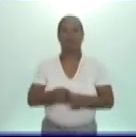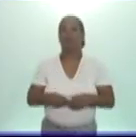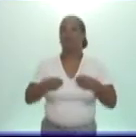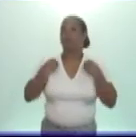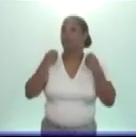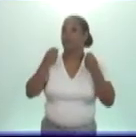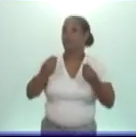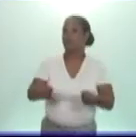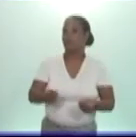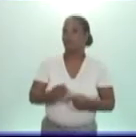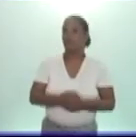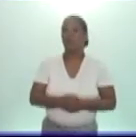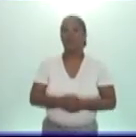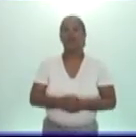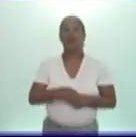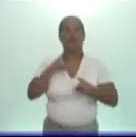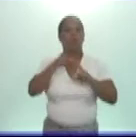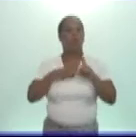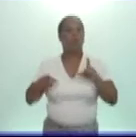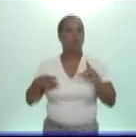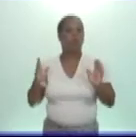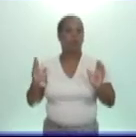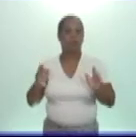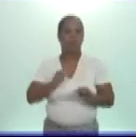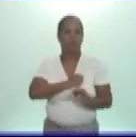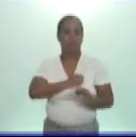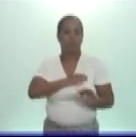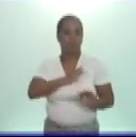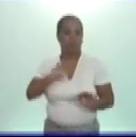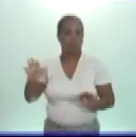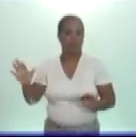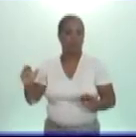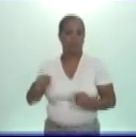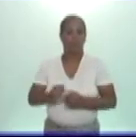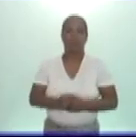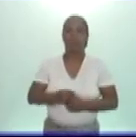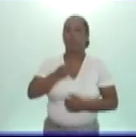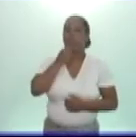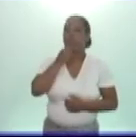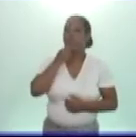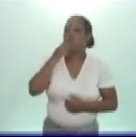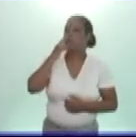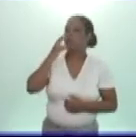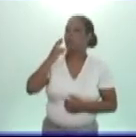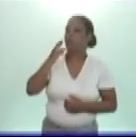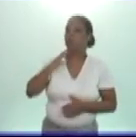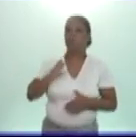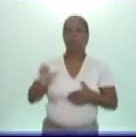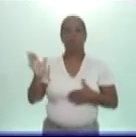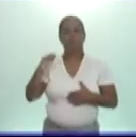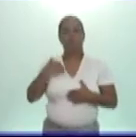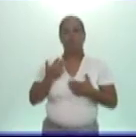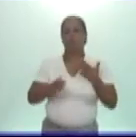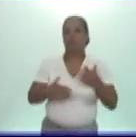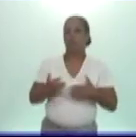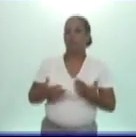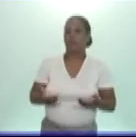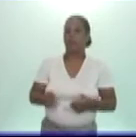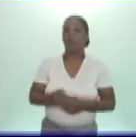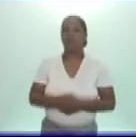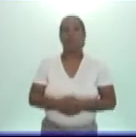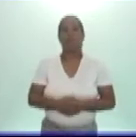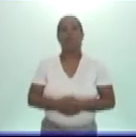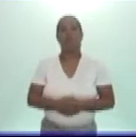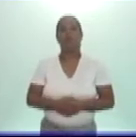dando un gráfico determinado, pues pueda solucionarse un problema. Y están problemas como el que